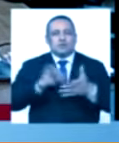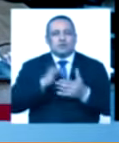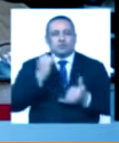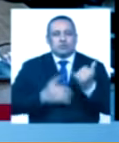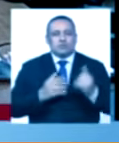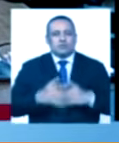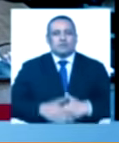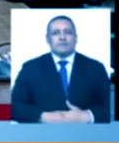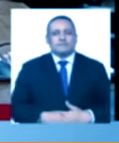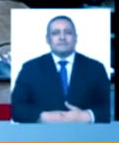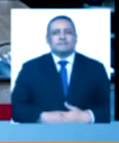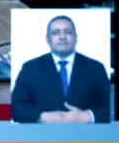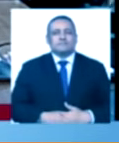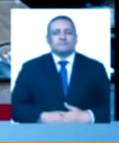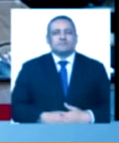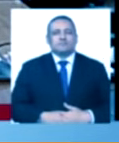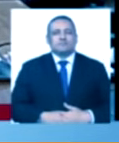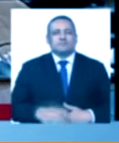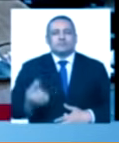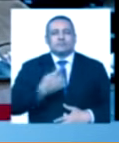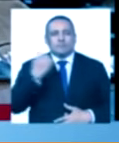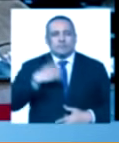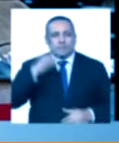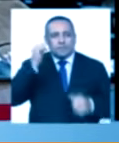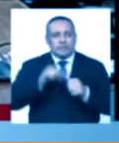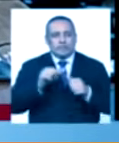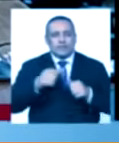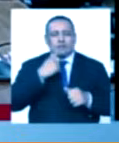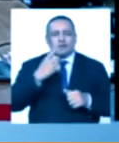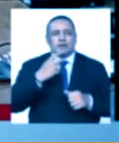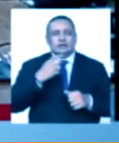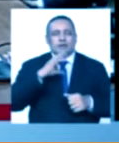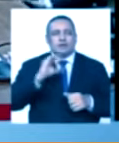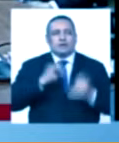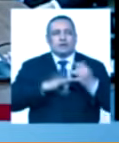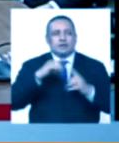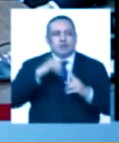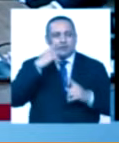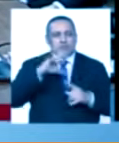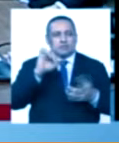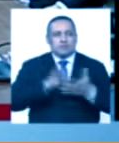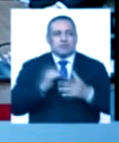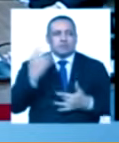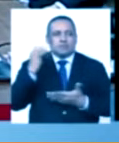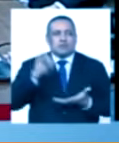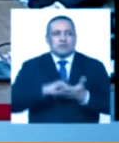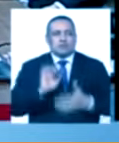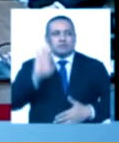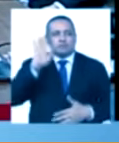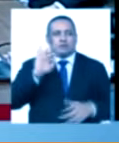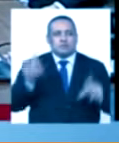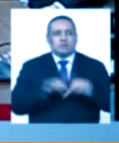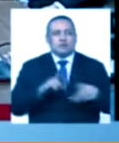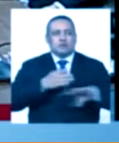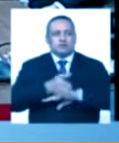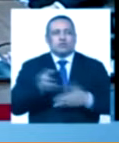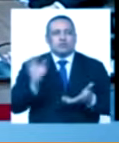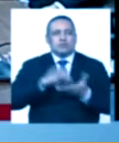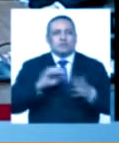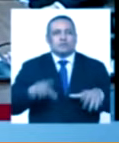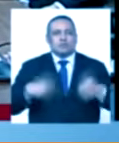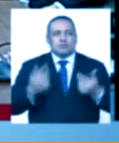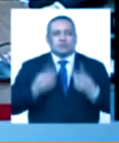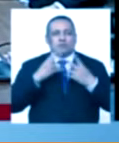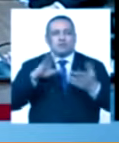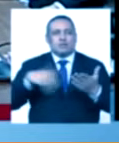sí, sí, sí. Por favor. Solamente recordarle al señor del Castillo, pues, que espere su turno, ¿no? Postulará nuevamente y posiblemente